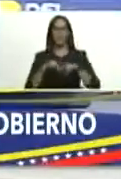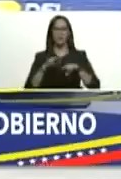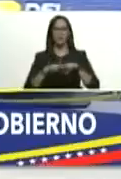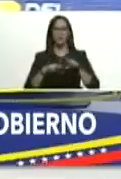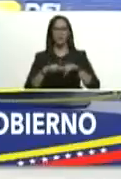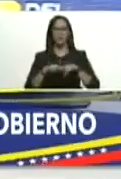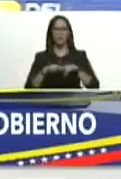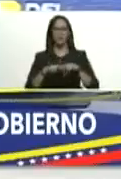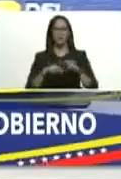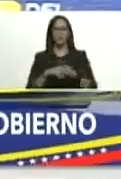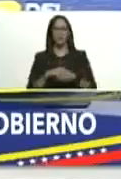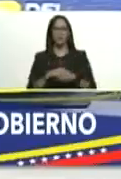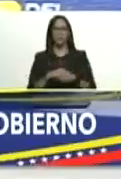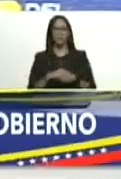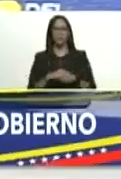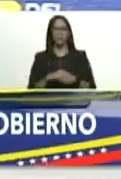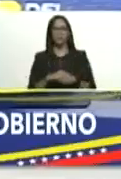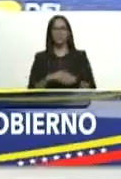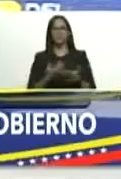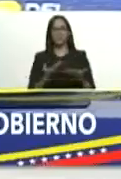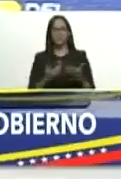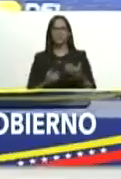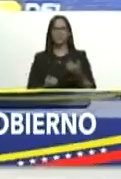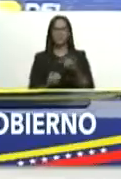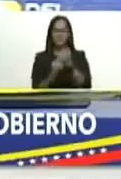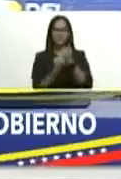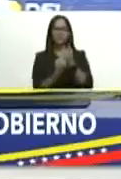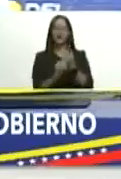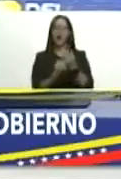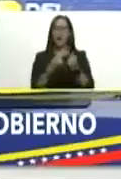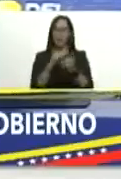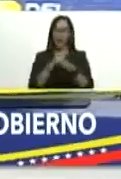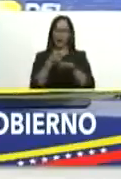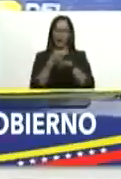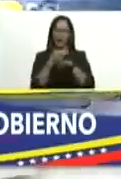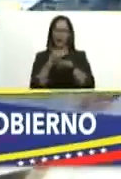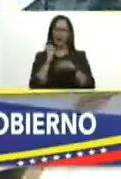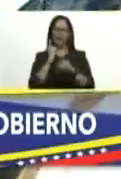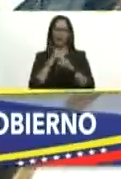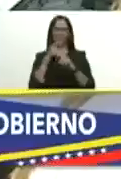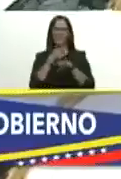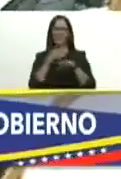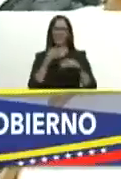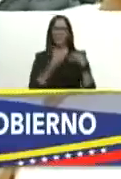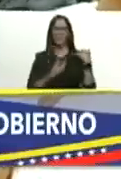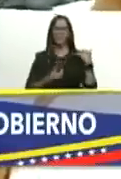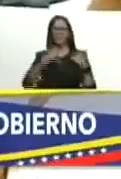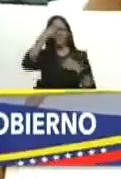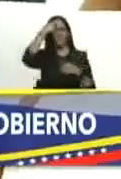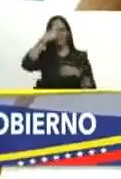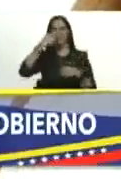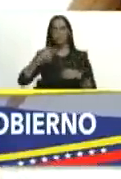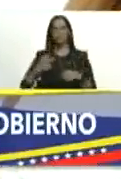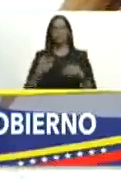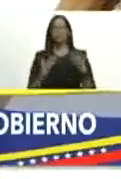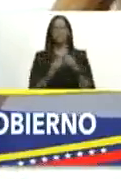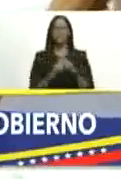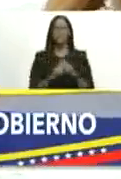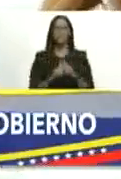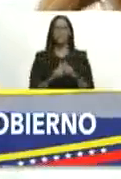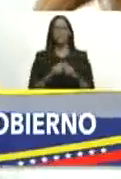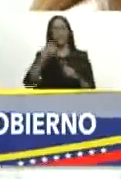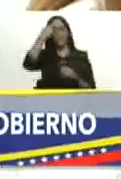una poderosa vanguardia para gobernar desde el pueblo, para gobernar con el pueblo y